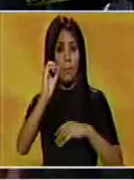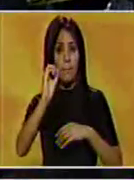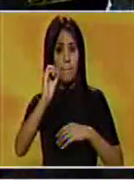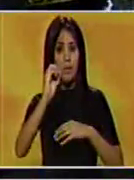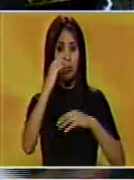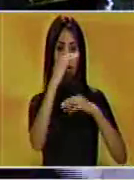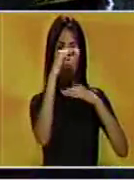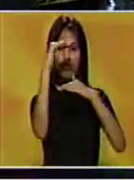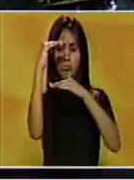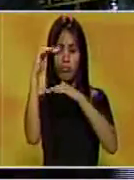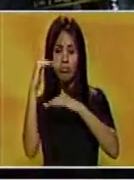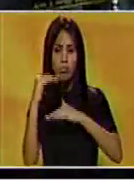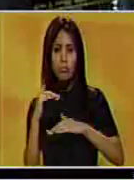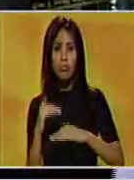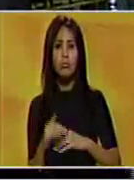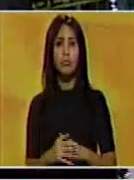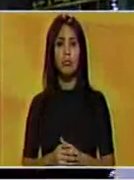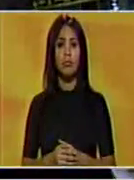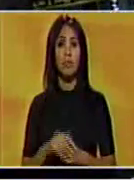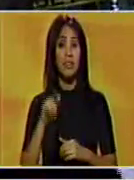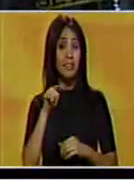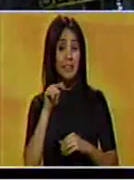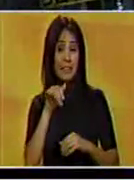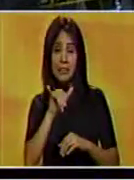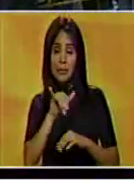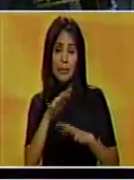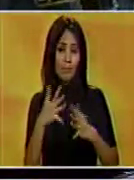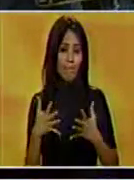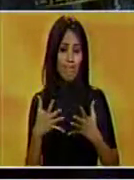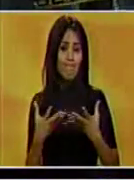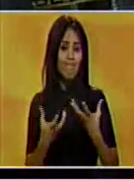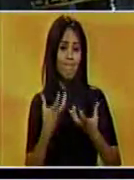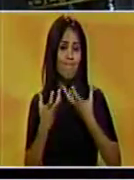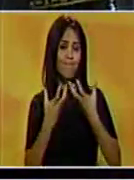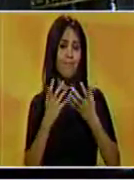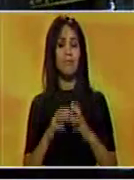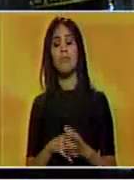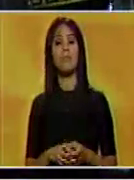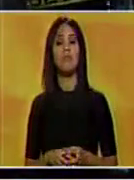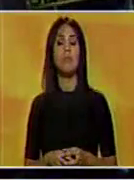y afortunadamente solamente este fue afectado. Por ahora no